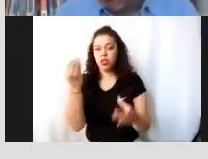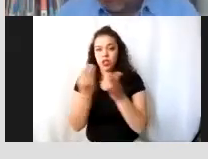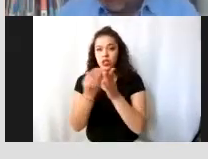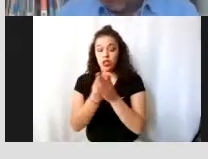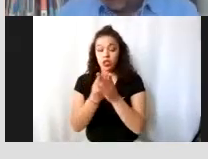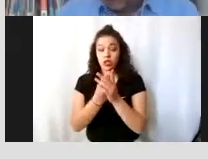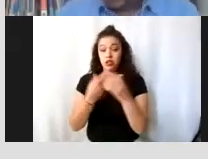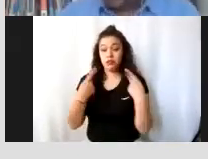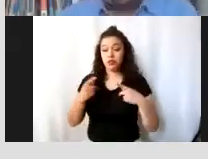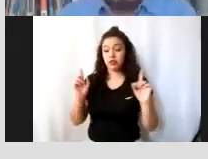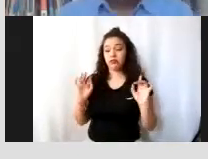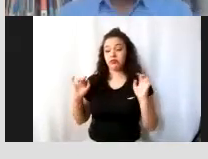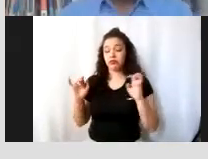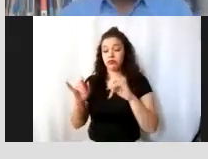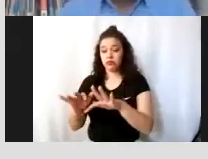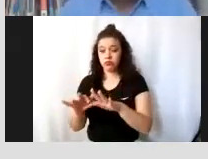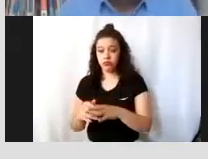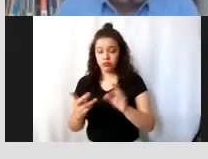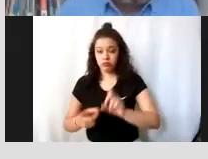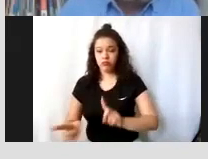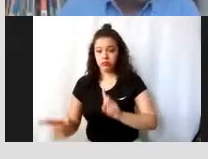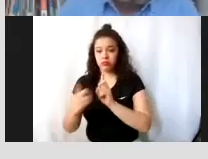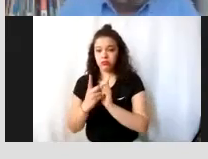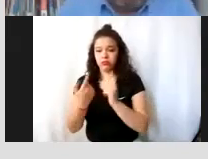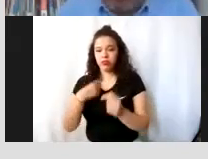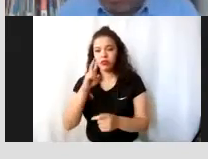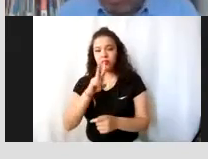presencial, lo que he visto y lo que me platicaban